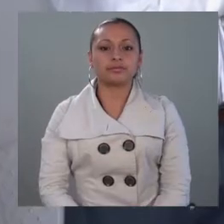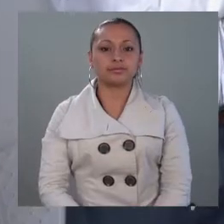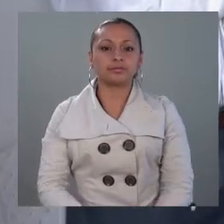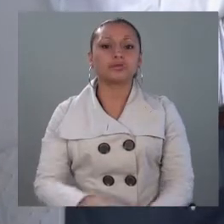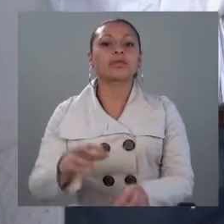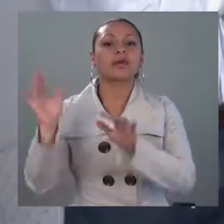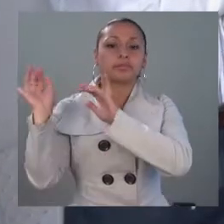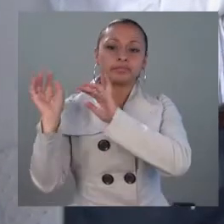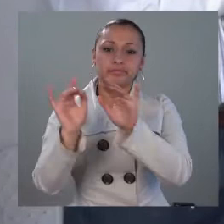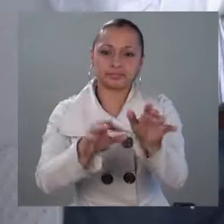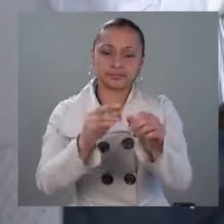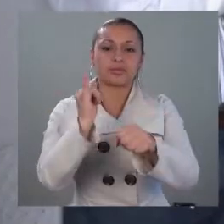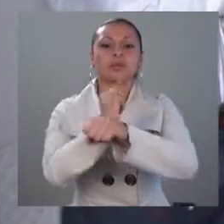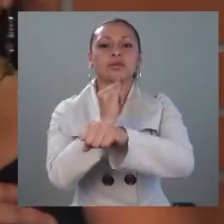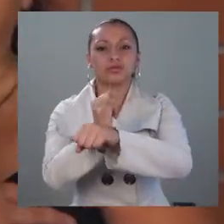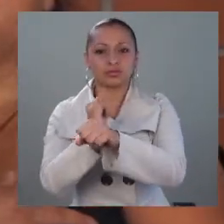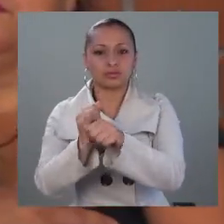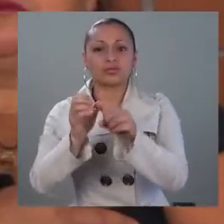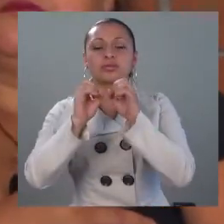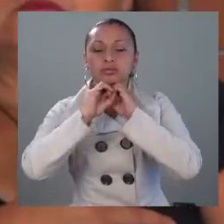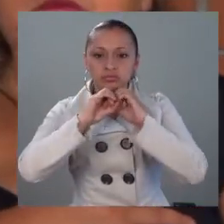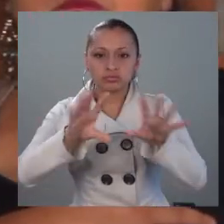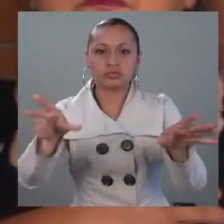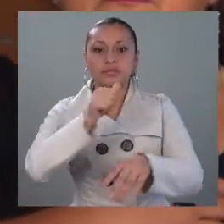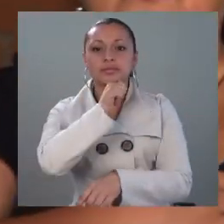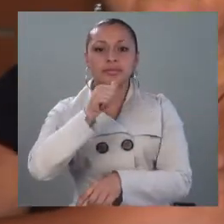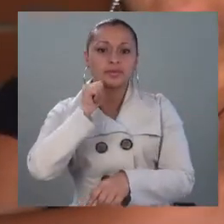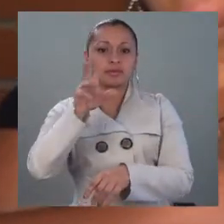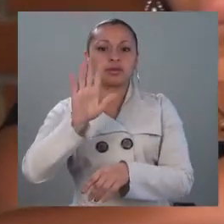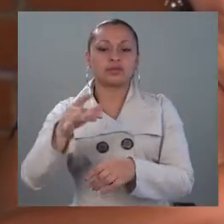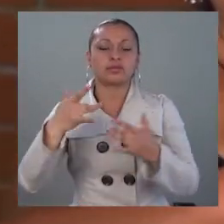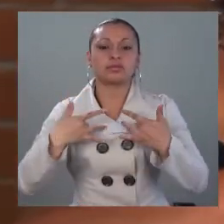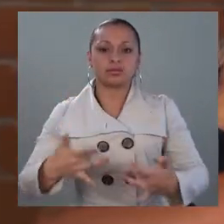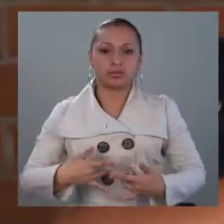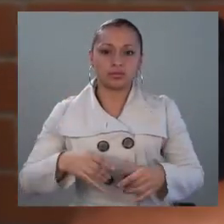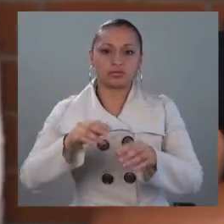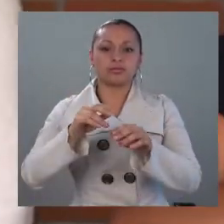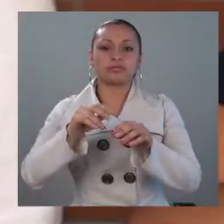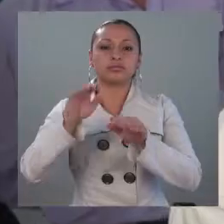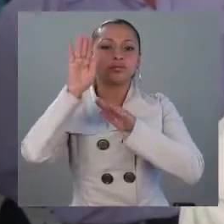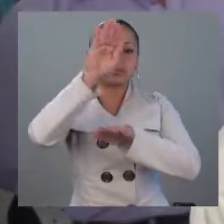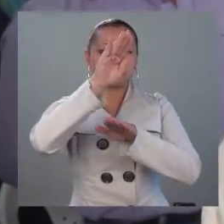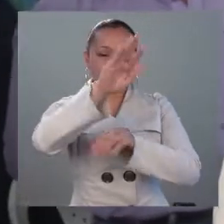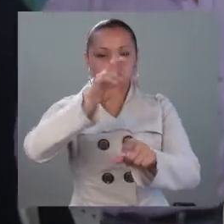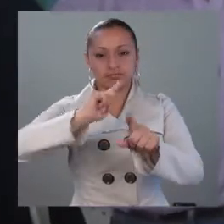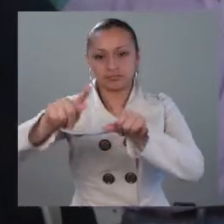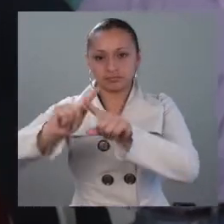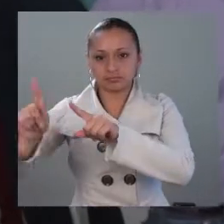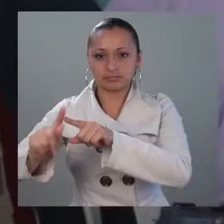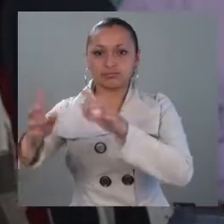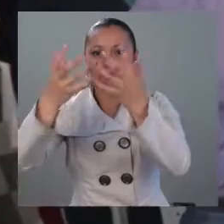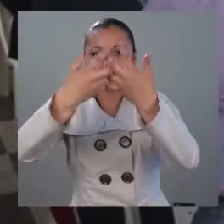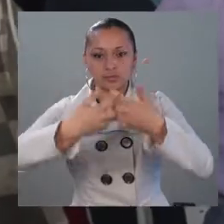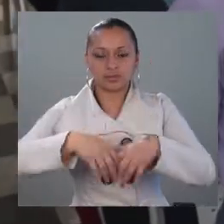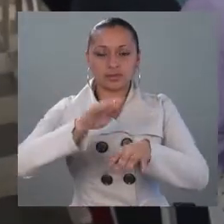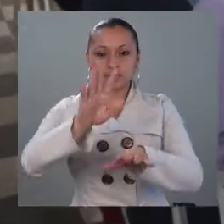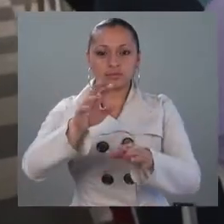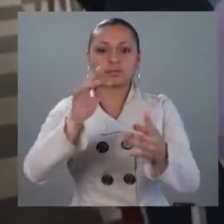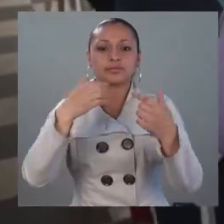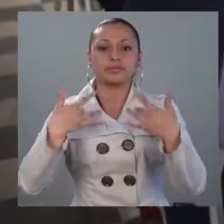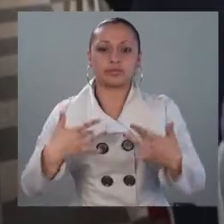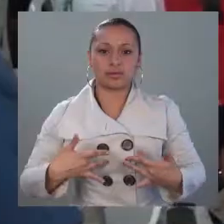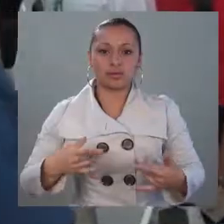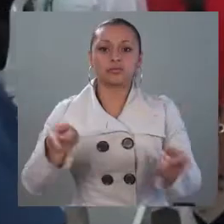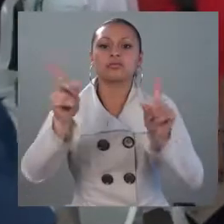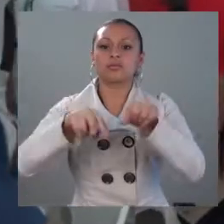audiencia pública acudieron instituciones públicas y privadas del sector salud, representantes de los usuarios de las empresas prestadoras de los servicios de salud